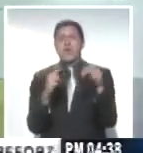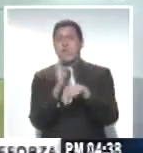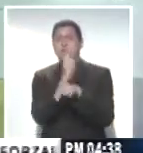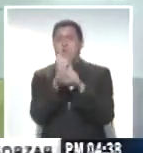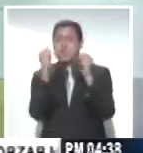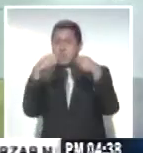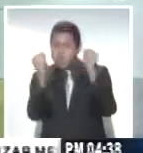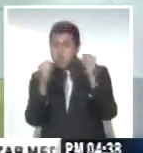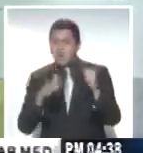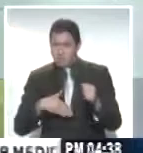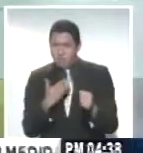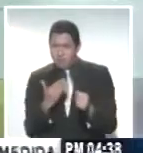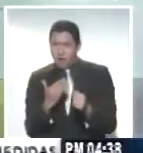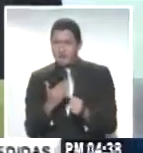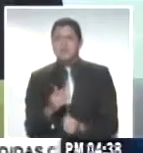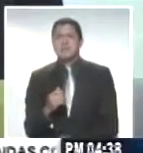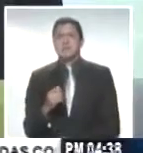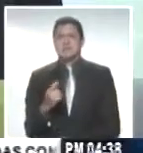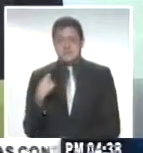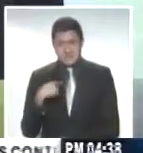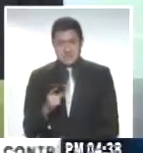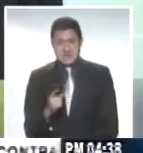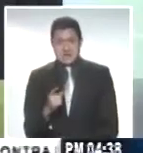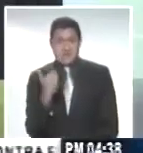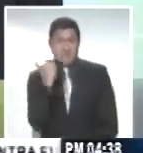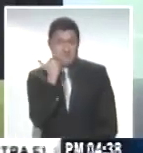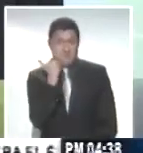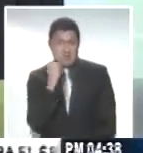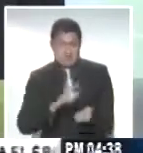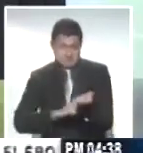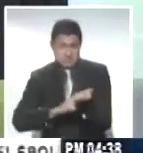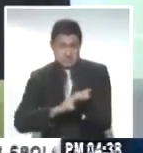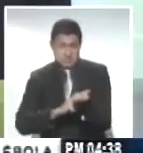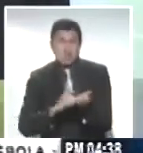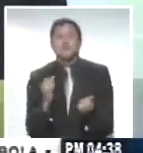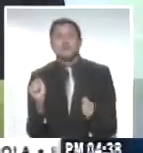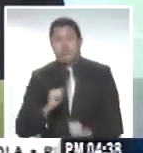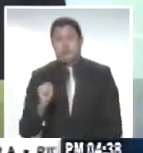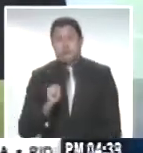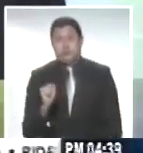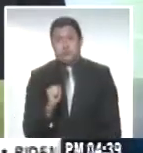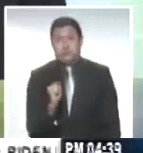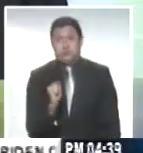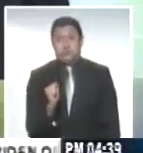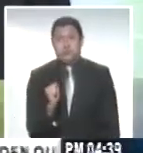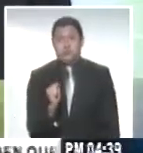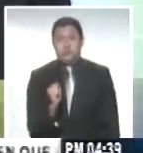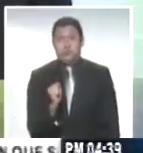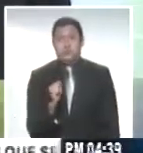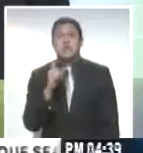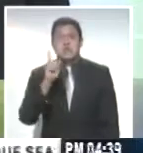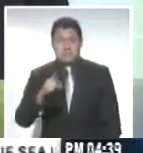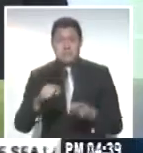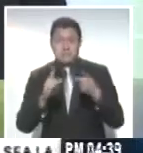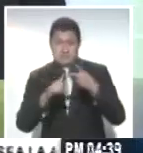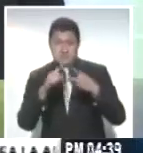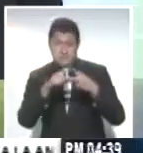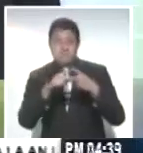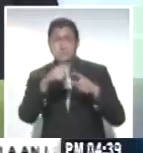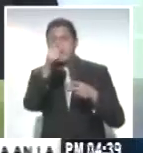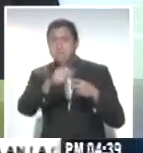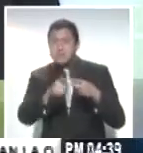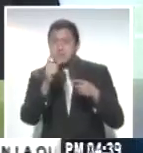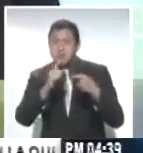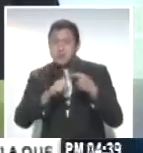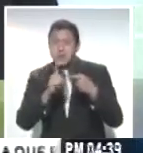muñeca, ¿esto puede incidir en el síndrome, no? Sí, muchísimo. De hecho, además de las